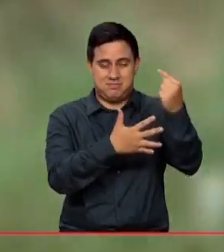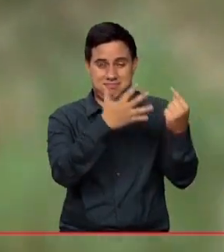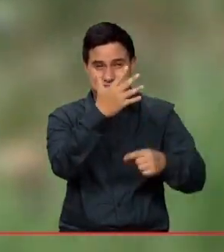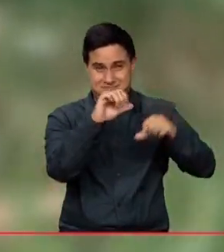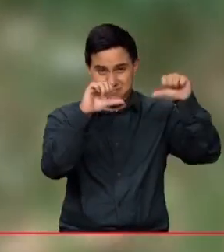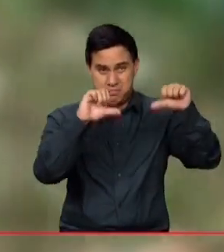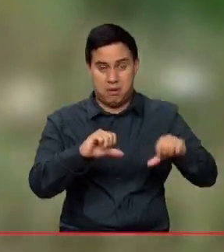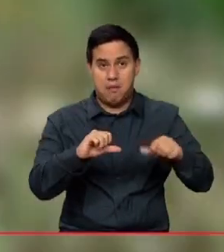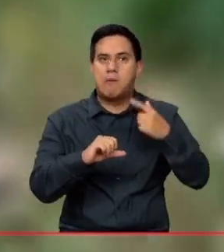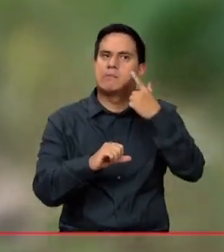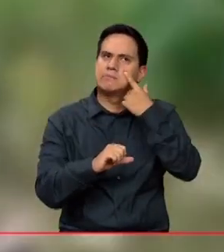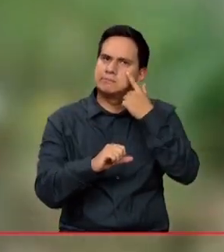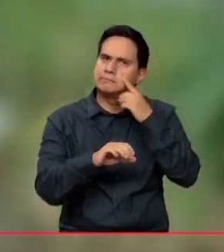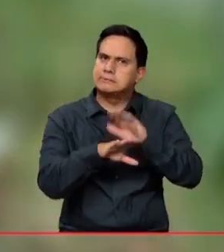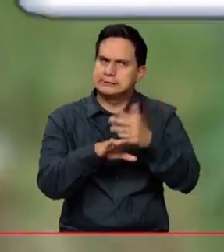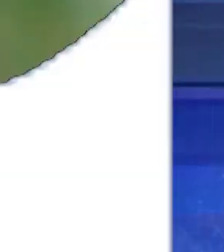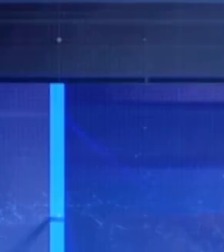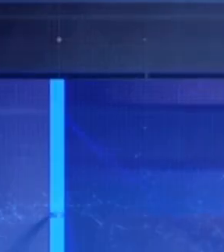social en el